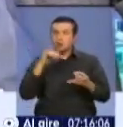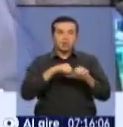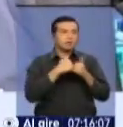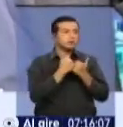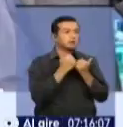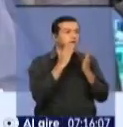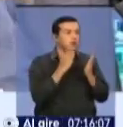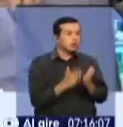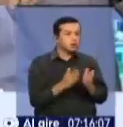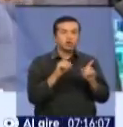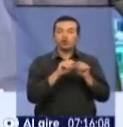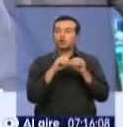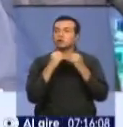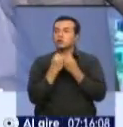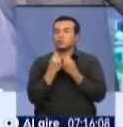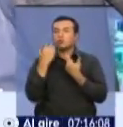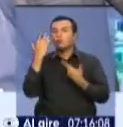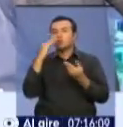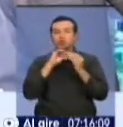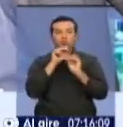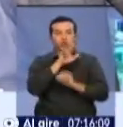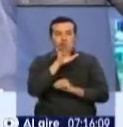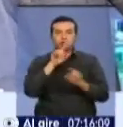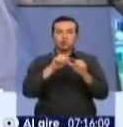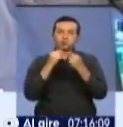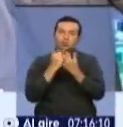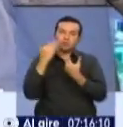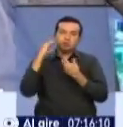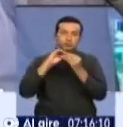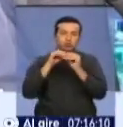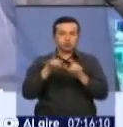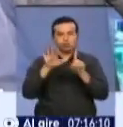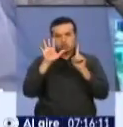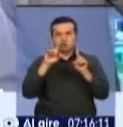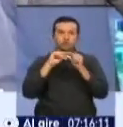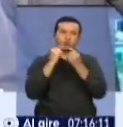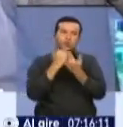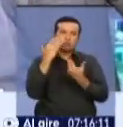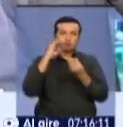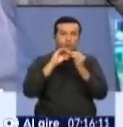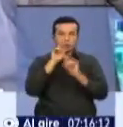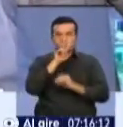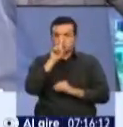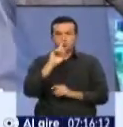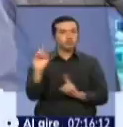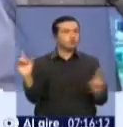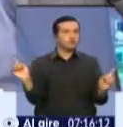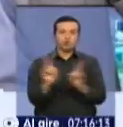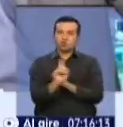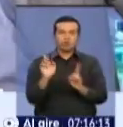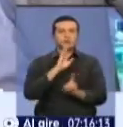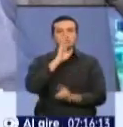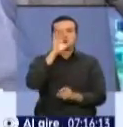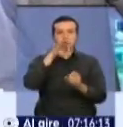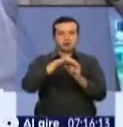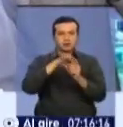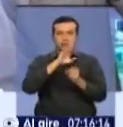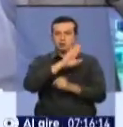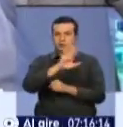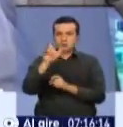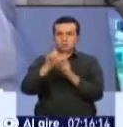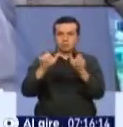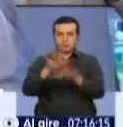Asamblea, de Movimiento País, de Social Cristianos o de Creo. No, señor. La consulta popular siempre debe ser